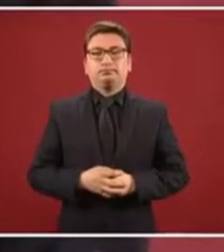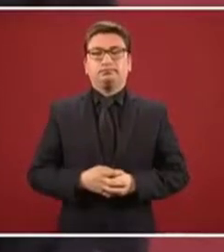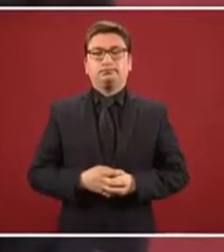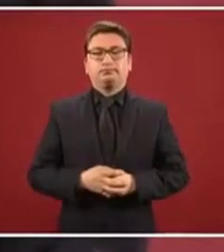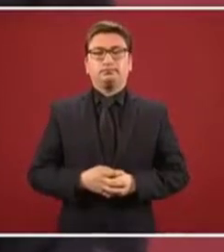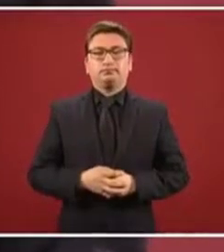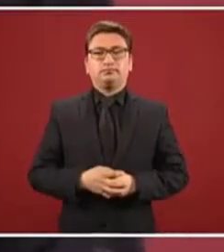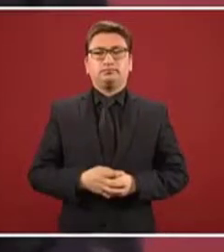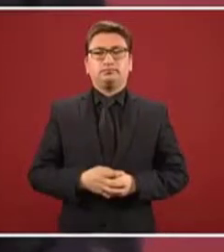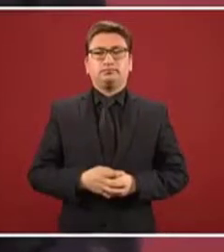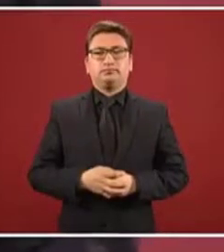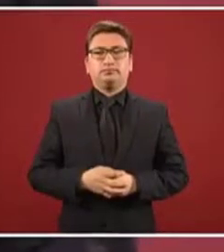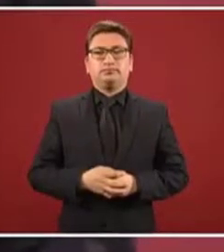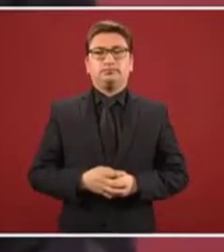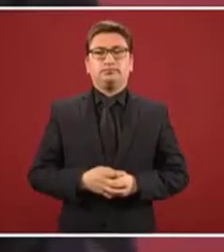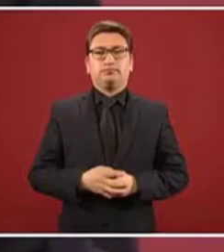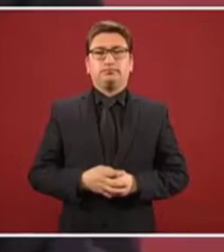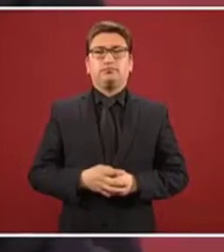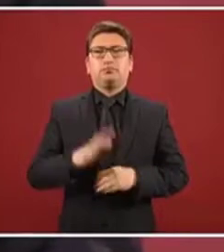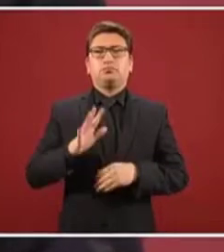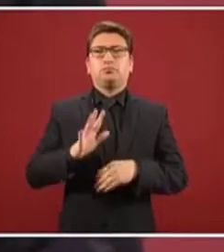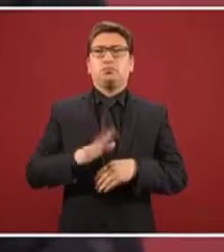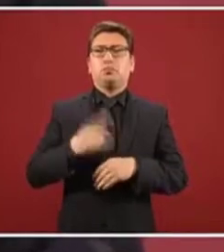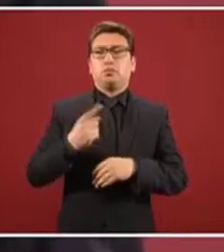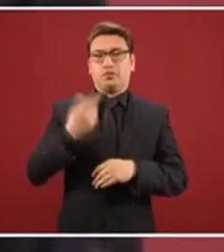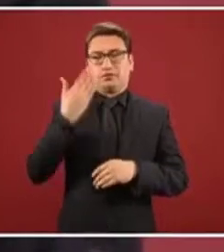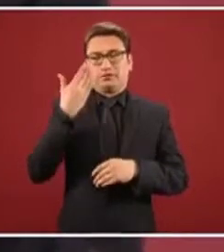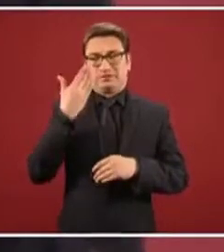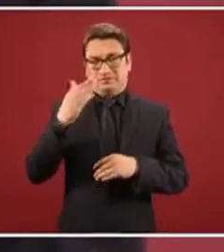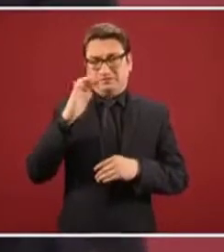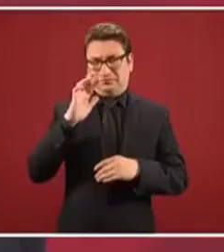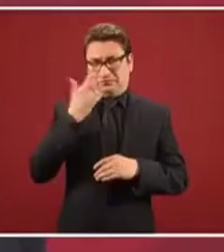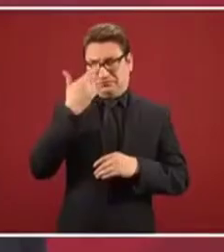se contuvo el flujo migratorio